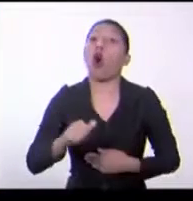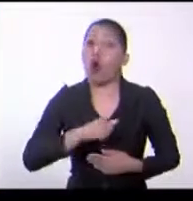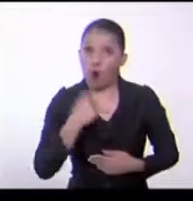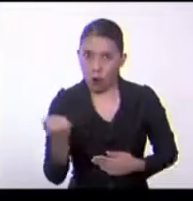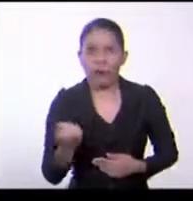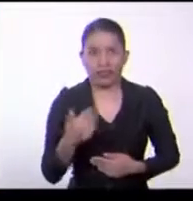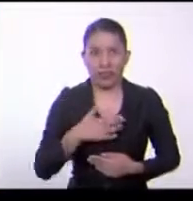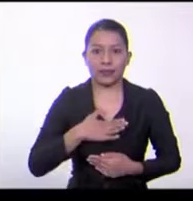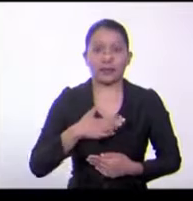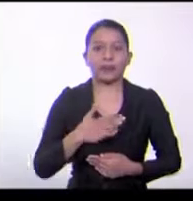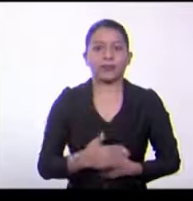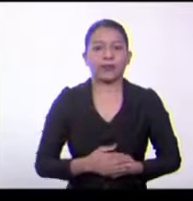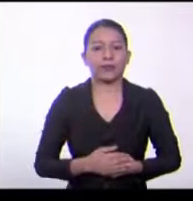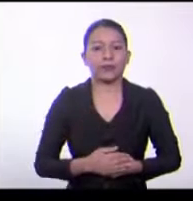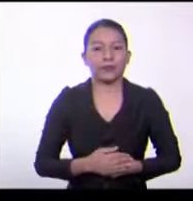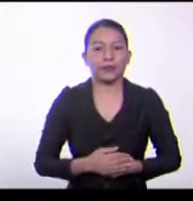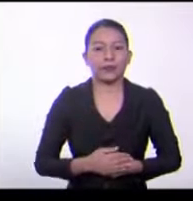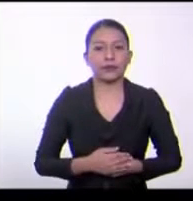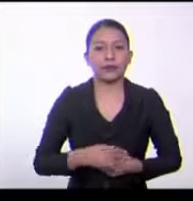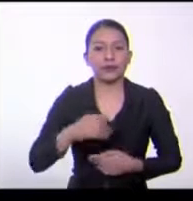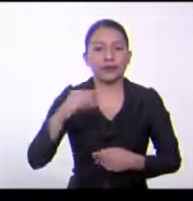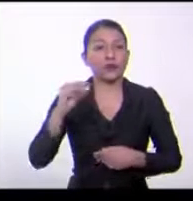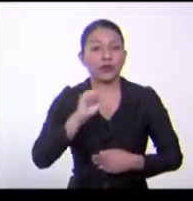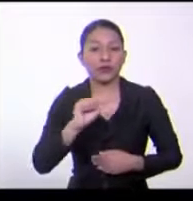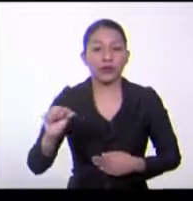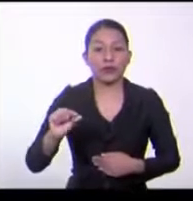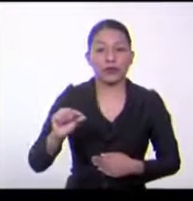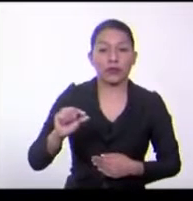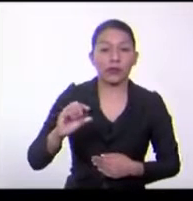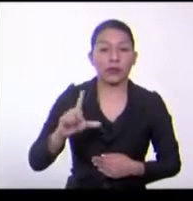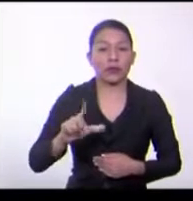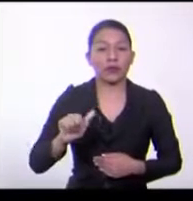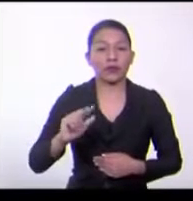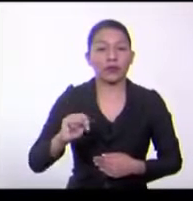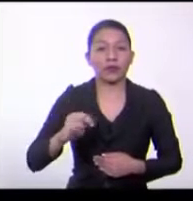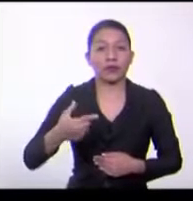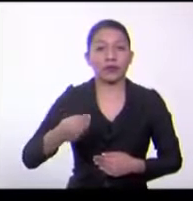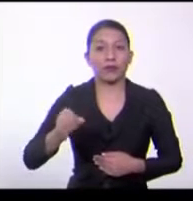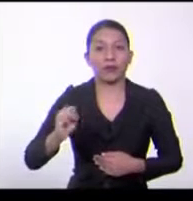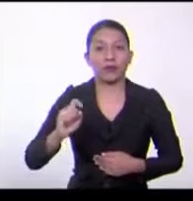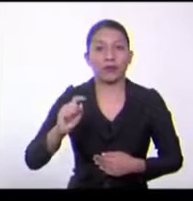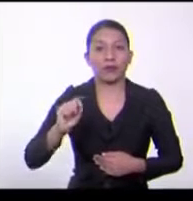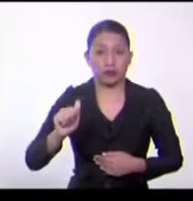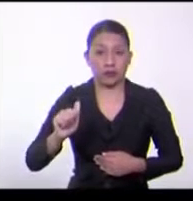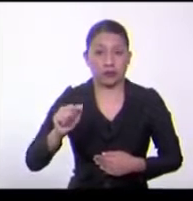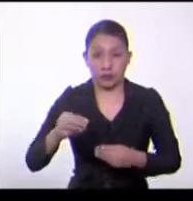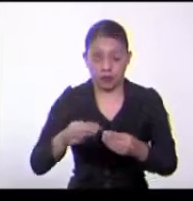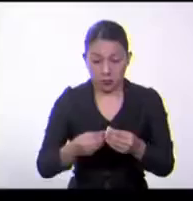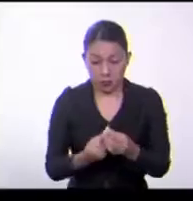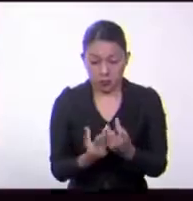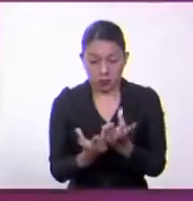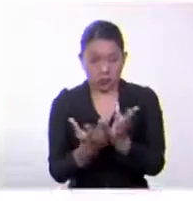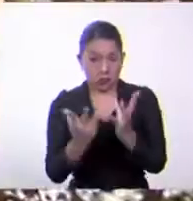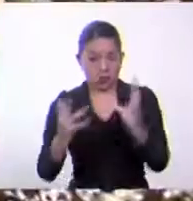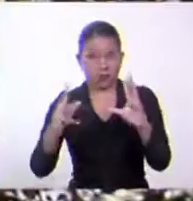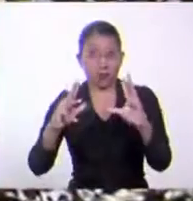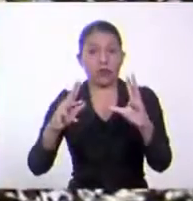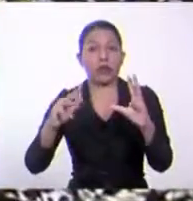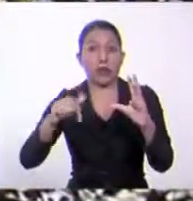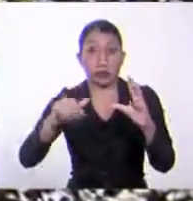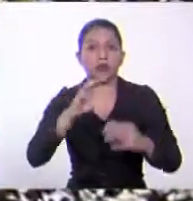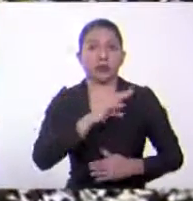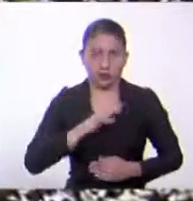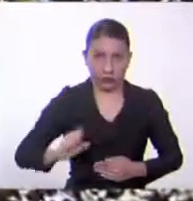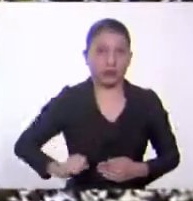estrategia, las trampas olla de langosta. Las presenta las plantas Genlisea, también con presencia en El